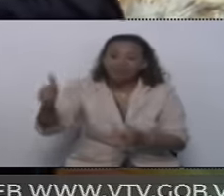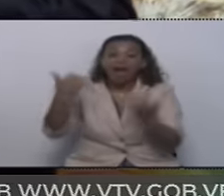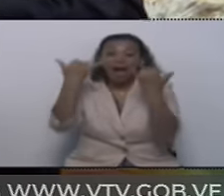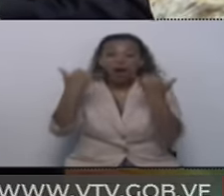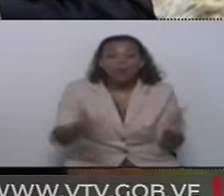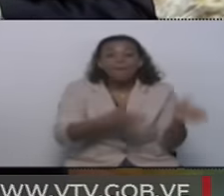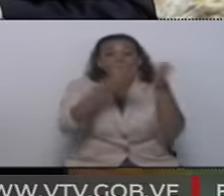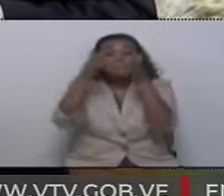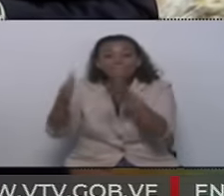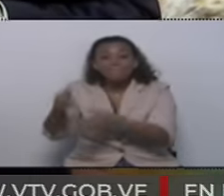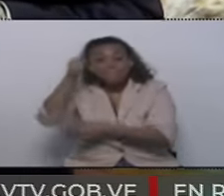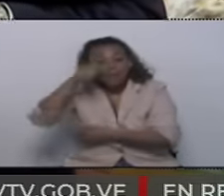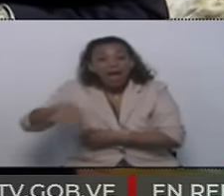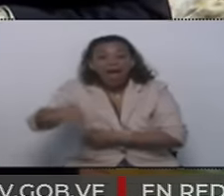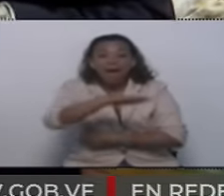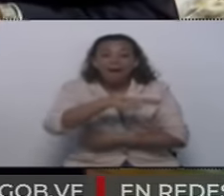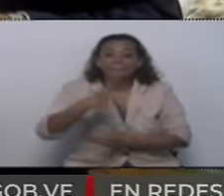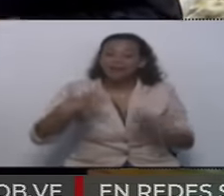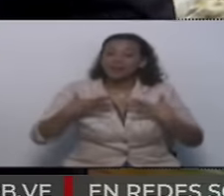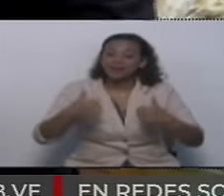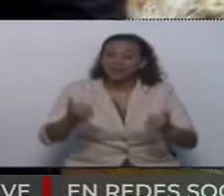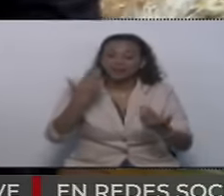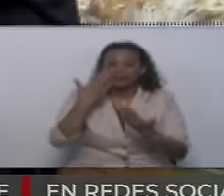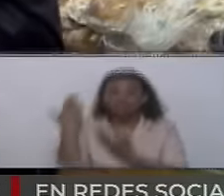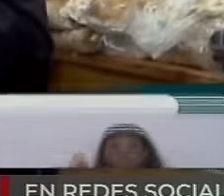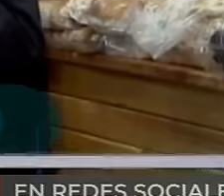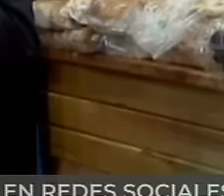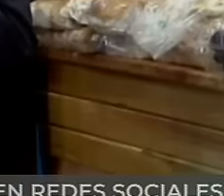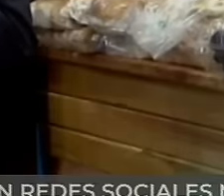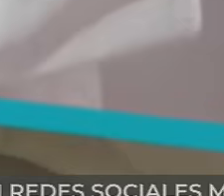con Maduro. Más salud. Adelante.